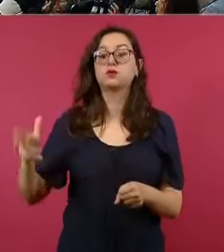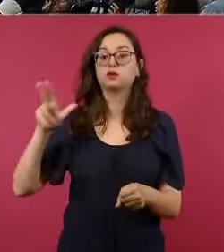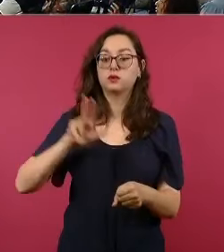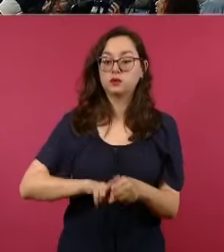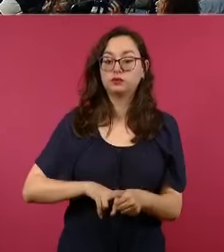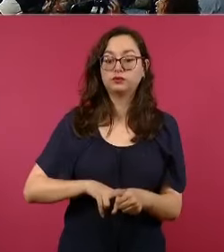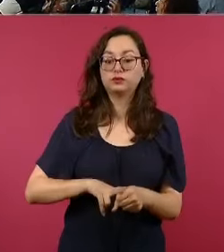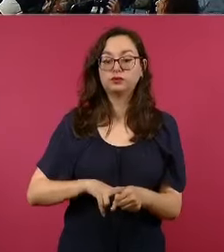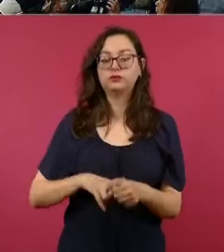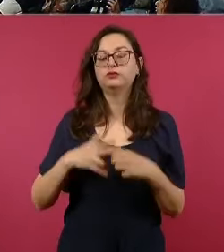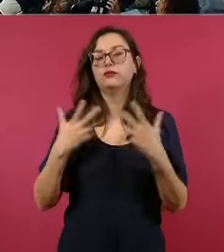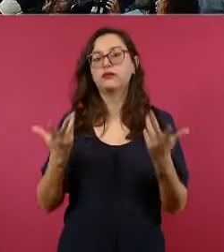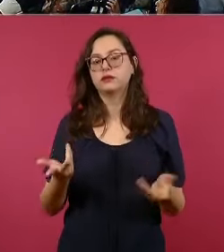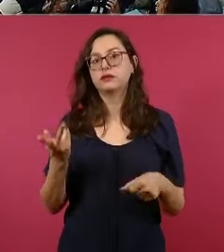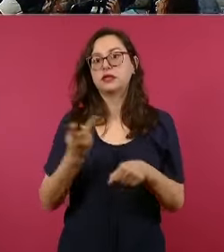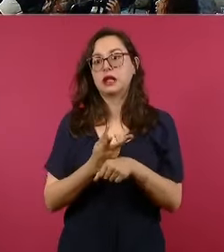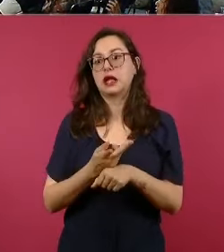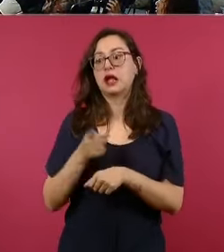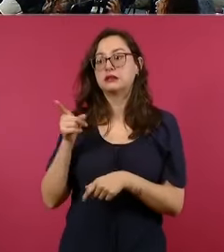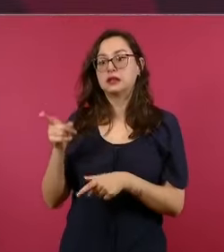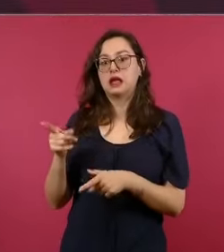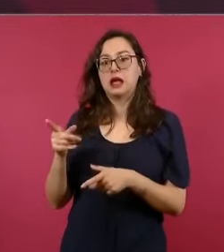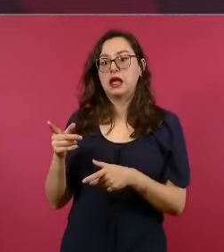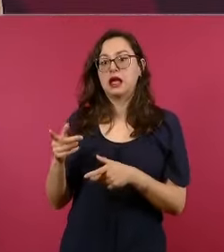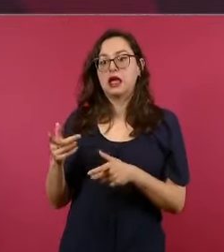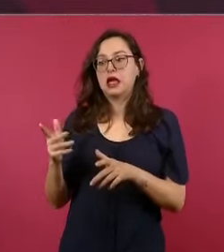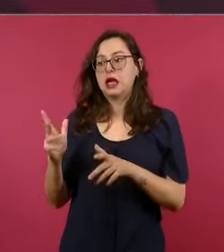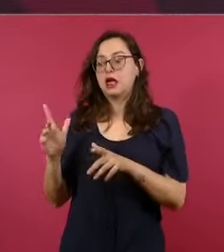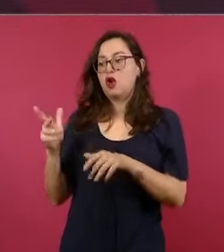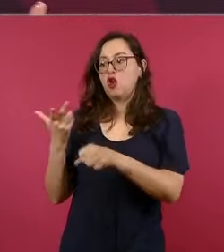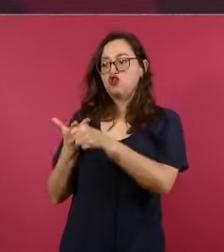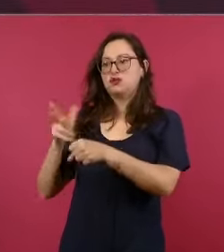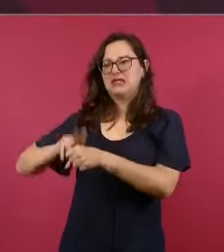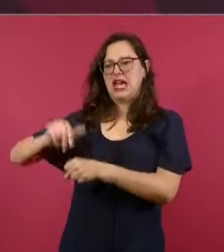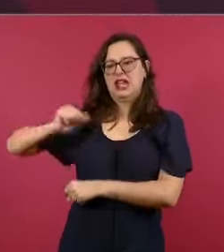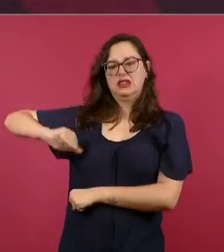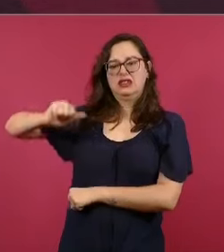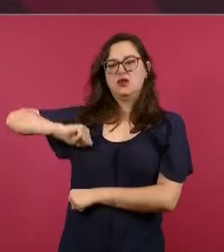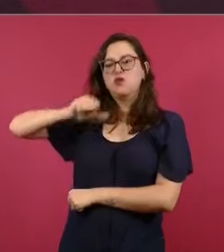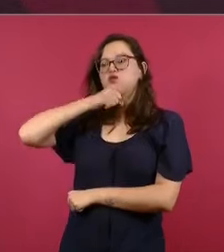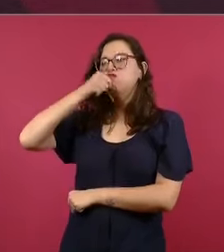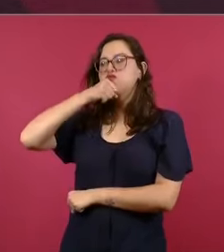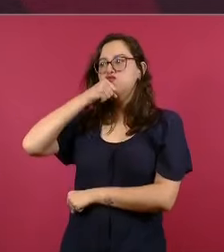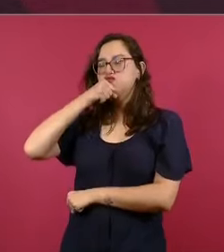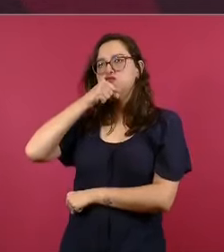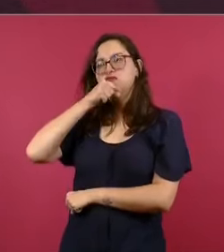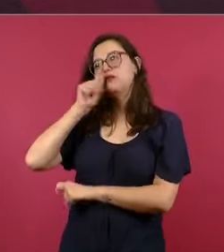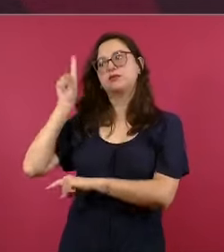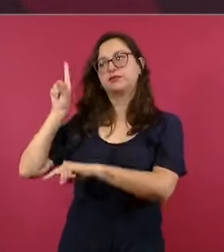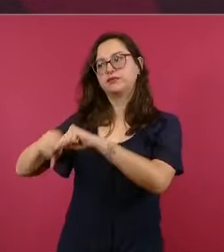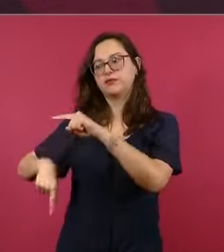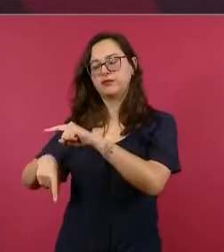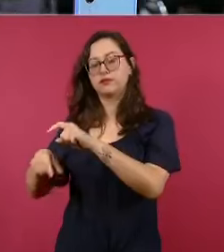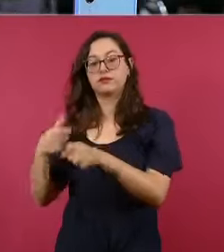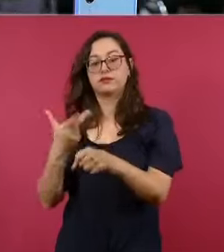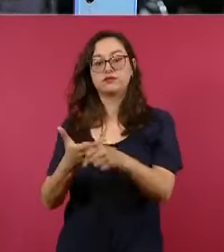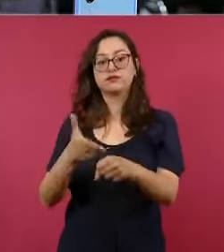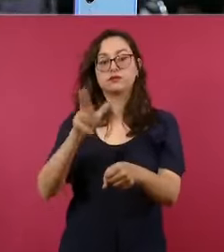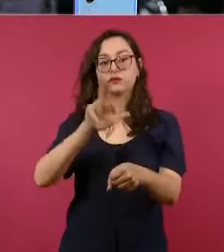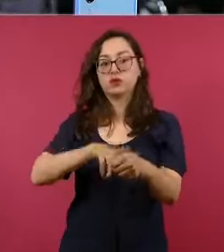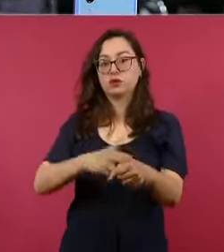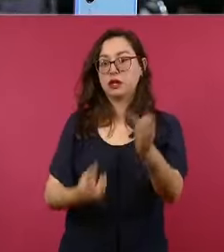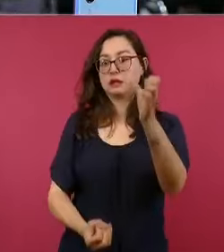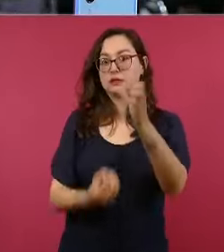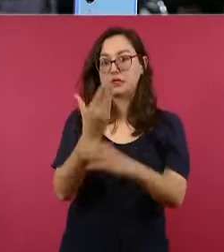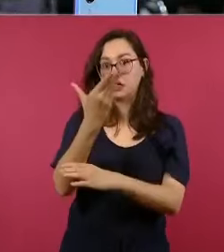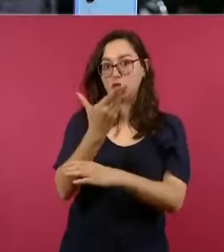Son son sustituciones es decir son hospitales que están sustituyendo a otro hospital El el caso quizá más grande loran por ejemplo